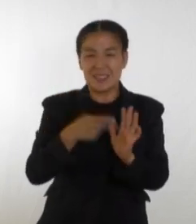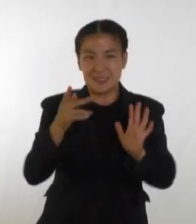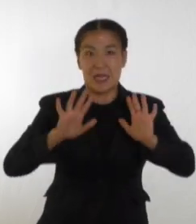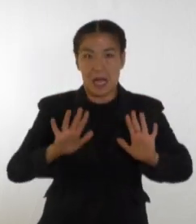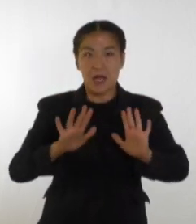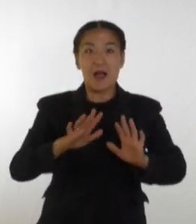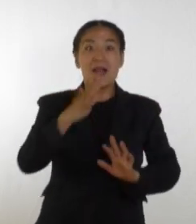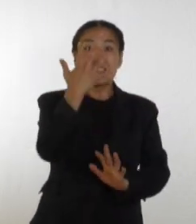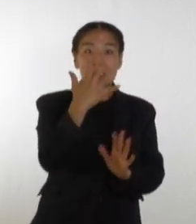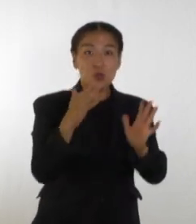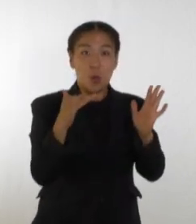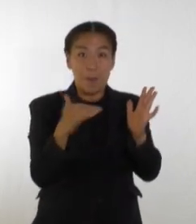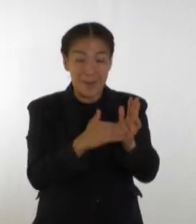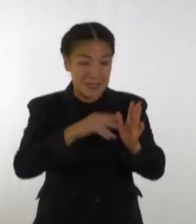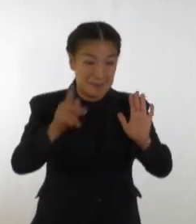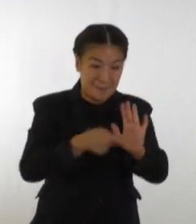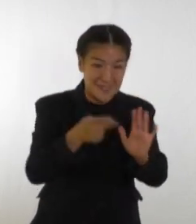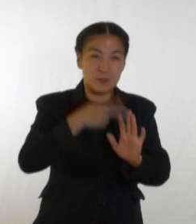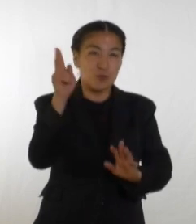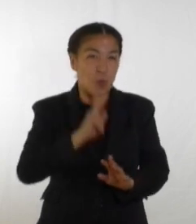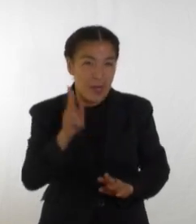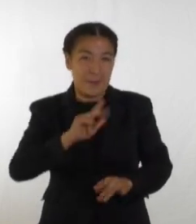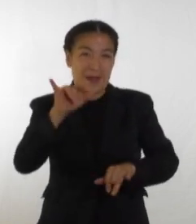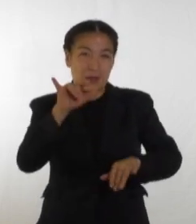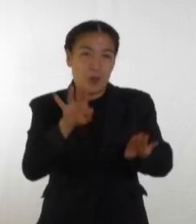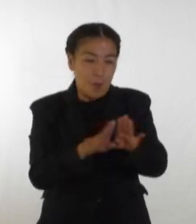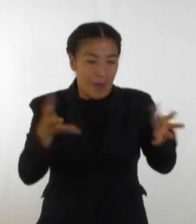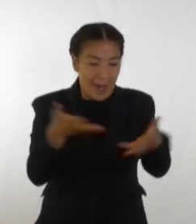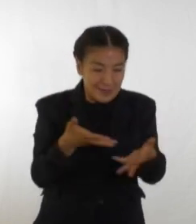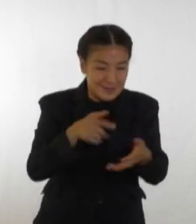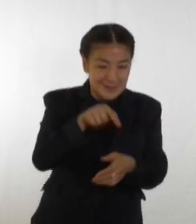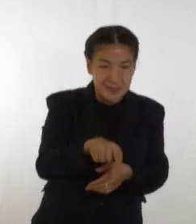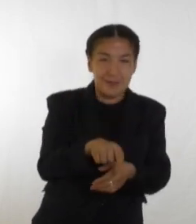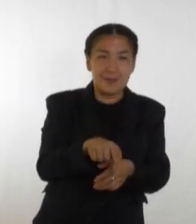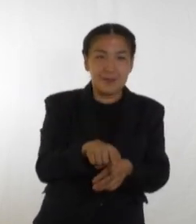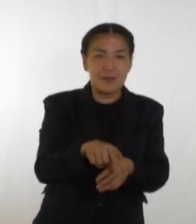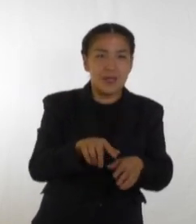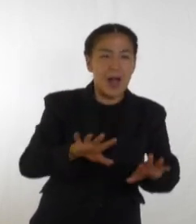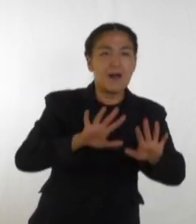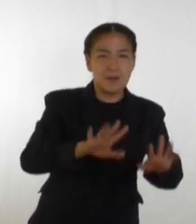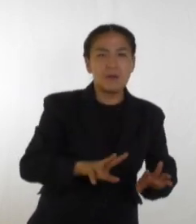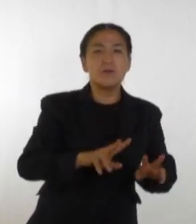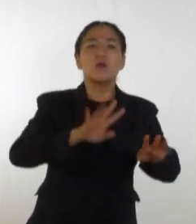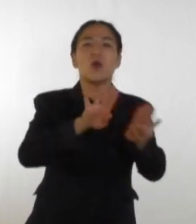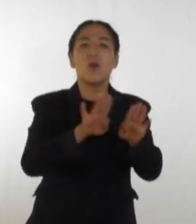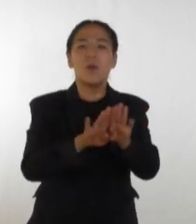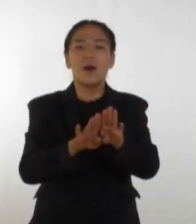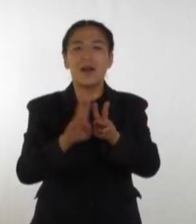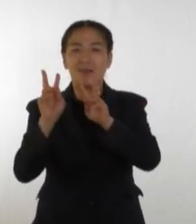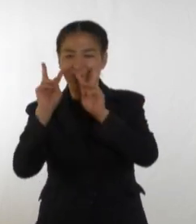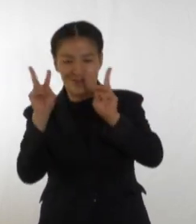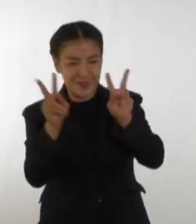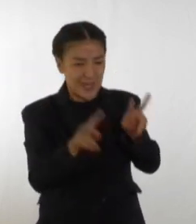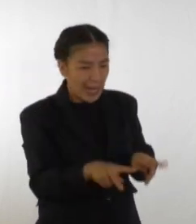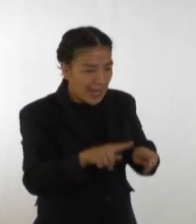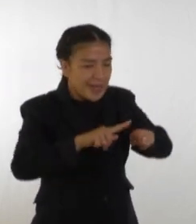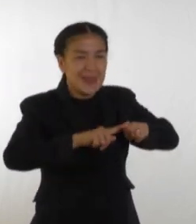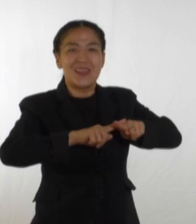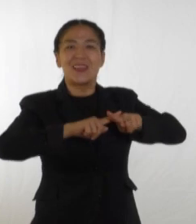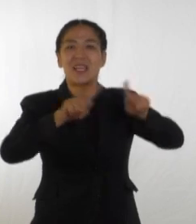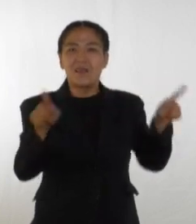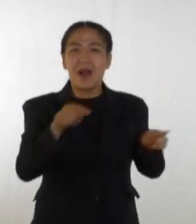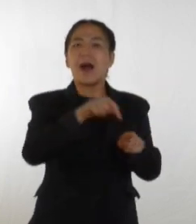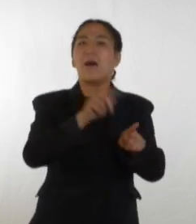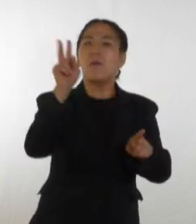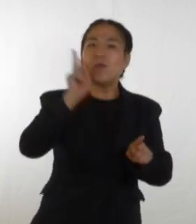5,000 veces, ¿no? Y de alguna manera cuando lo hacemos muchísimo en volumen, podemos ver la tendencia,